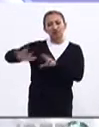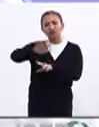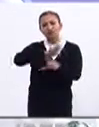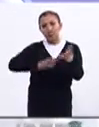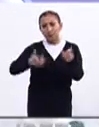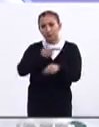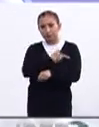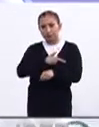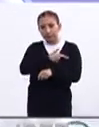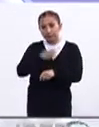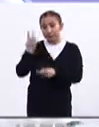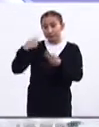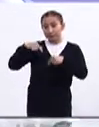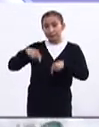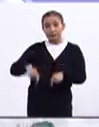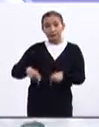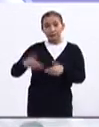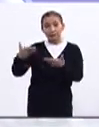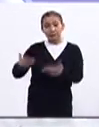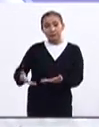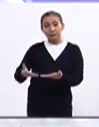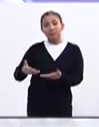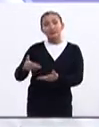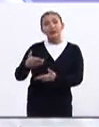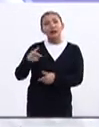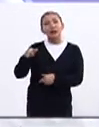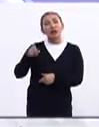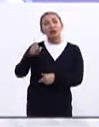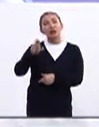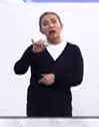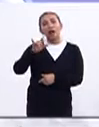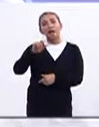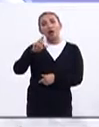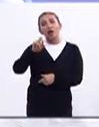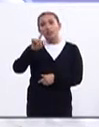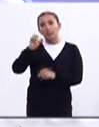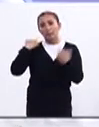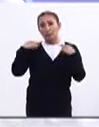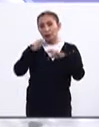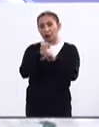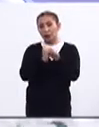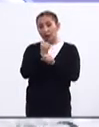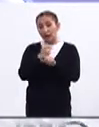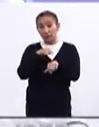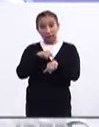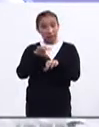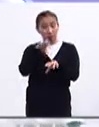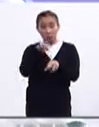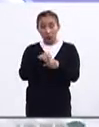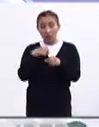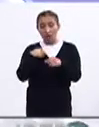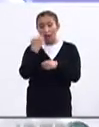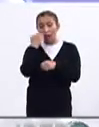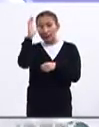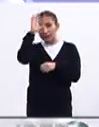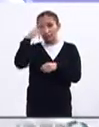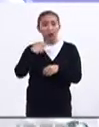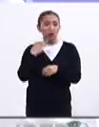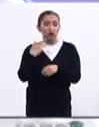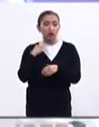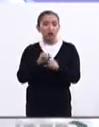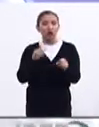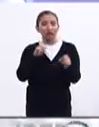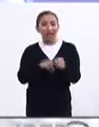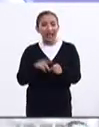contexto, es un placer tener en el estudio de Iberoamérica al Día al doctor Javier Oliva. Él es profesor investigador de tiempo completo de la Facultad de Ciencias Políticas